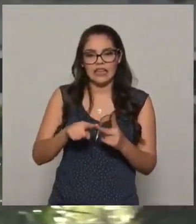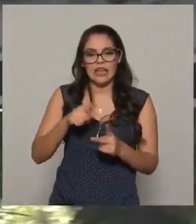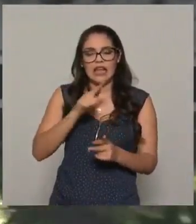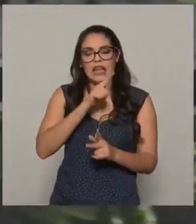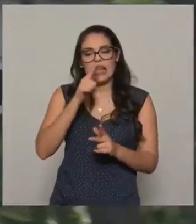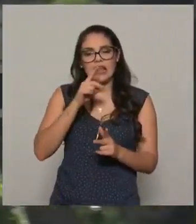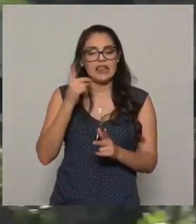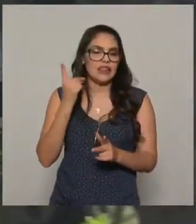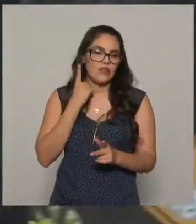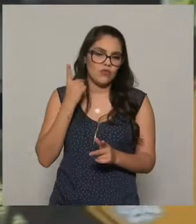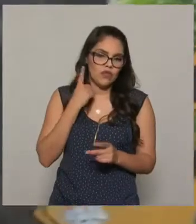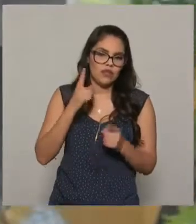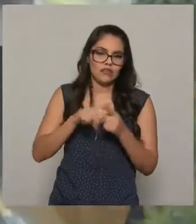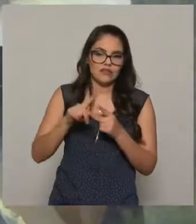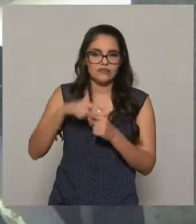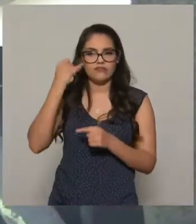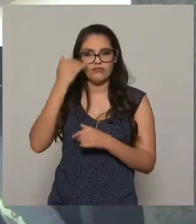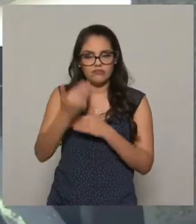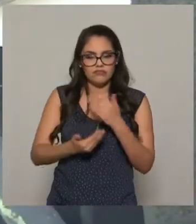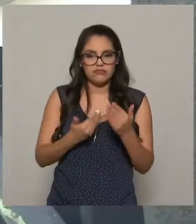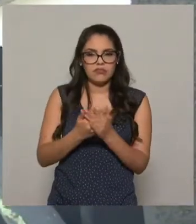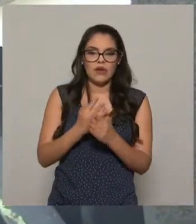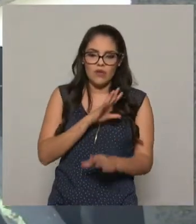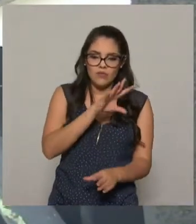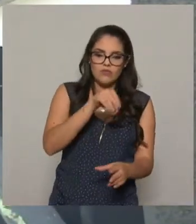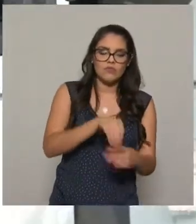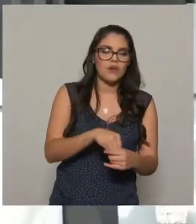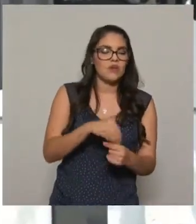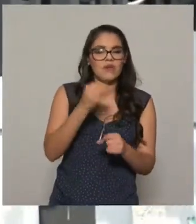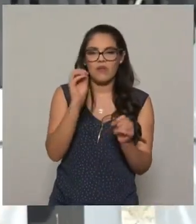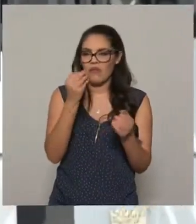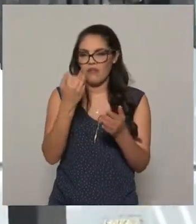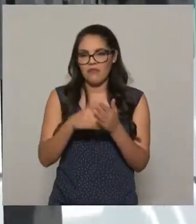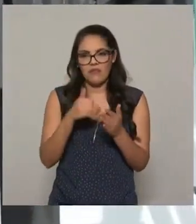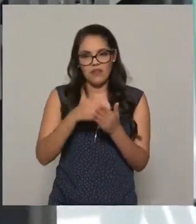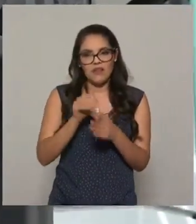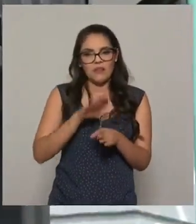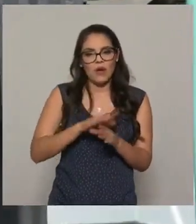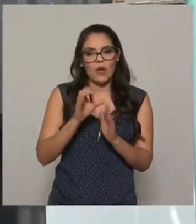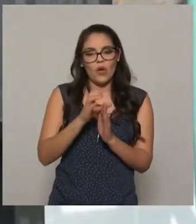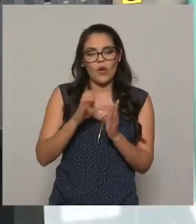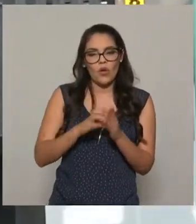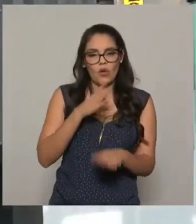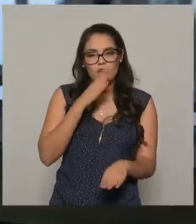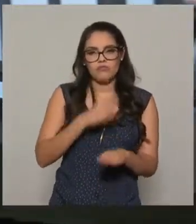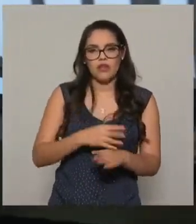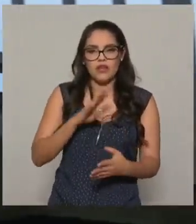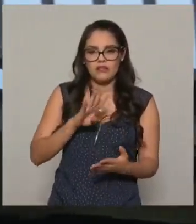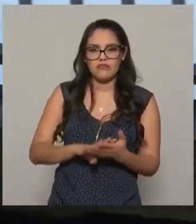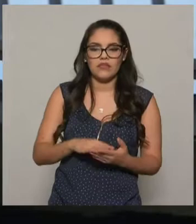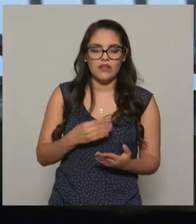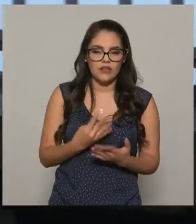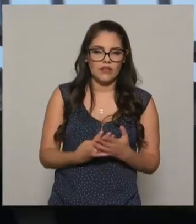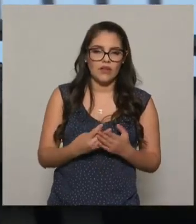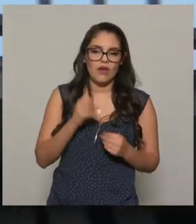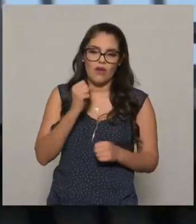Legislativo, diputados que propongan iniciativas para hacer, pues endurecer más el Código Penal y el Reglamento de Tránsito o